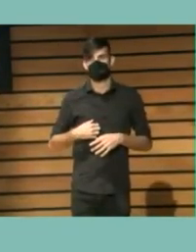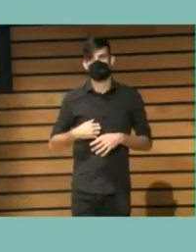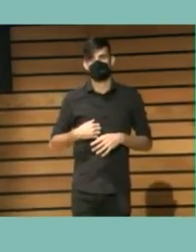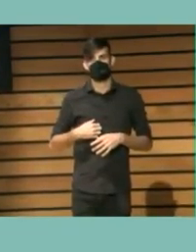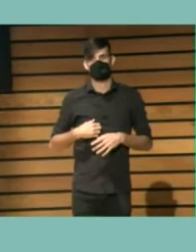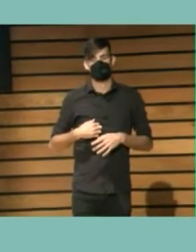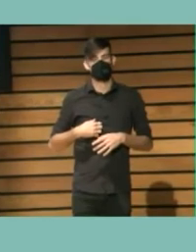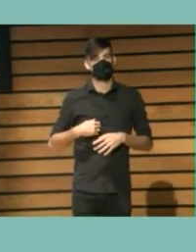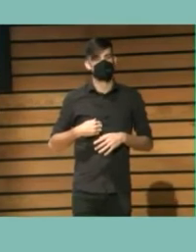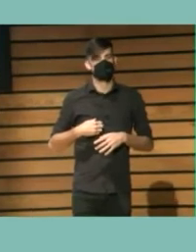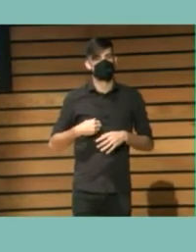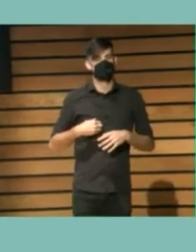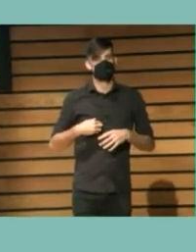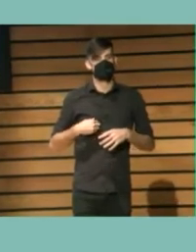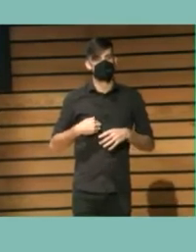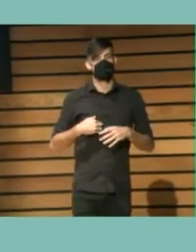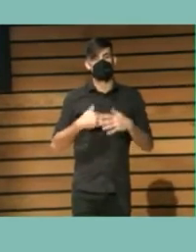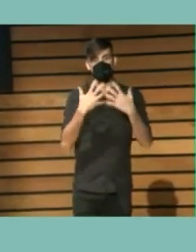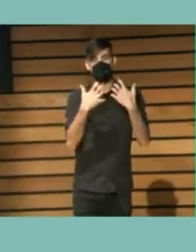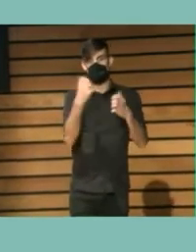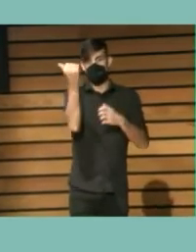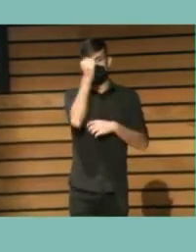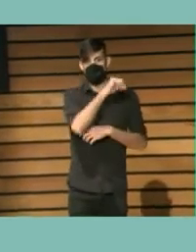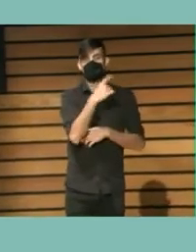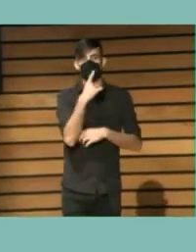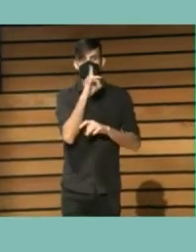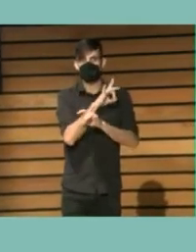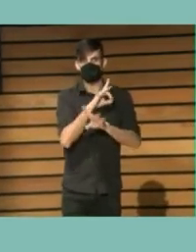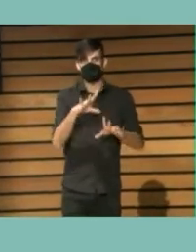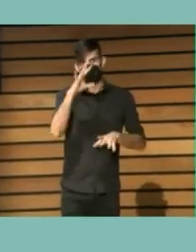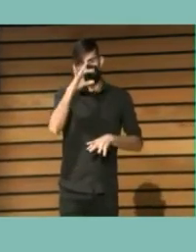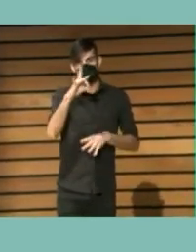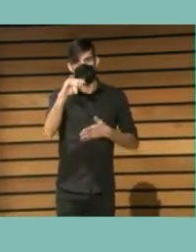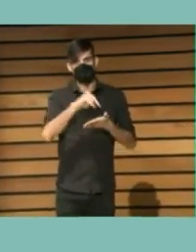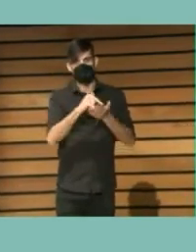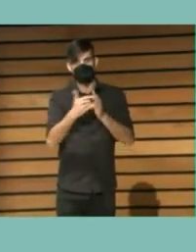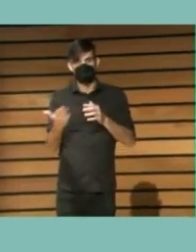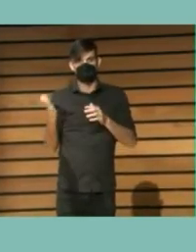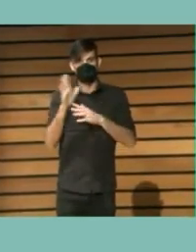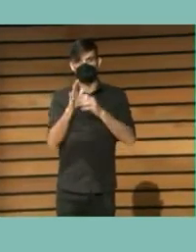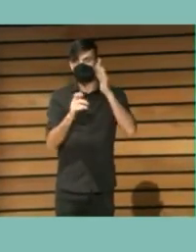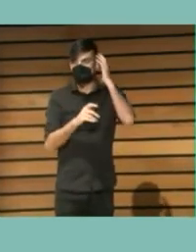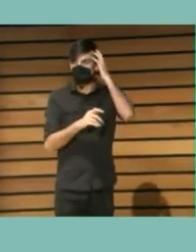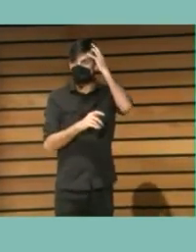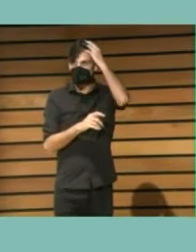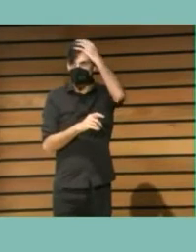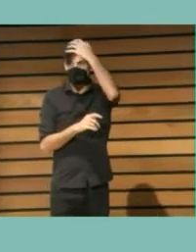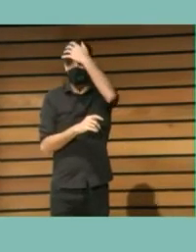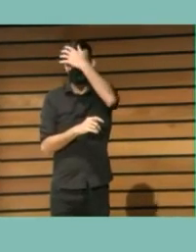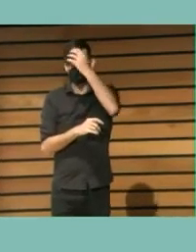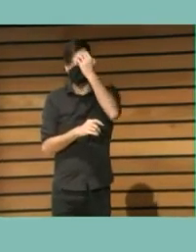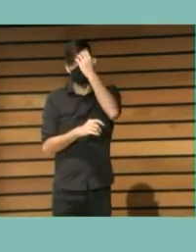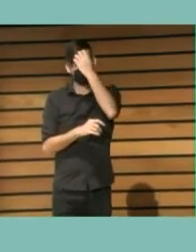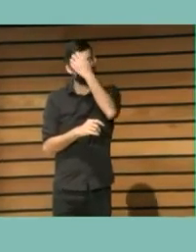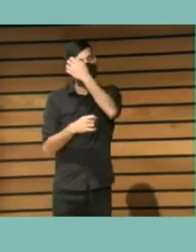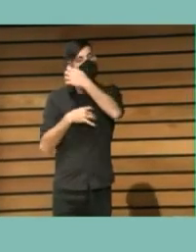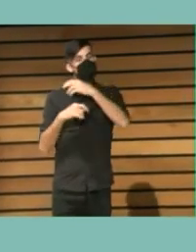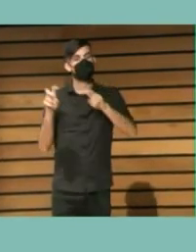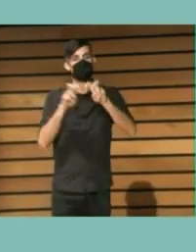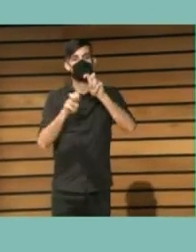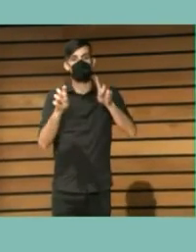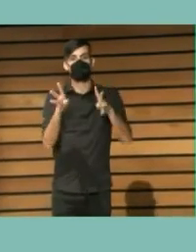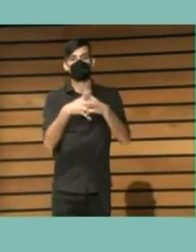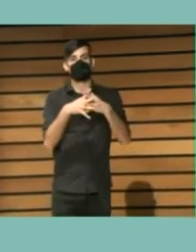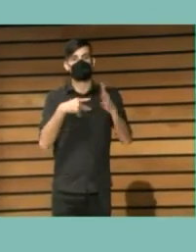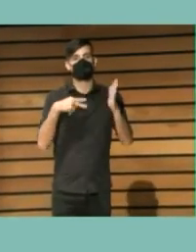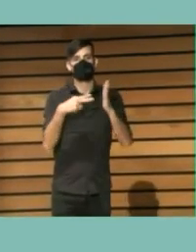es dar a conocer todas estas iniciativas que se pueda buscar estructuradamente. Lo puedes buscar estructuradamente. Vale.